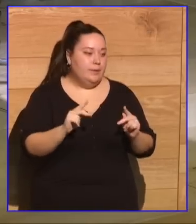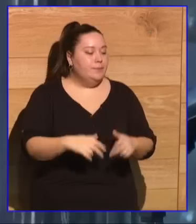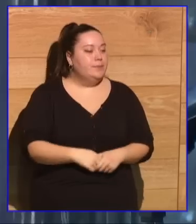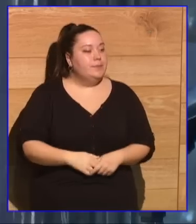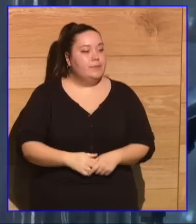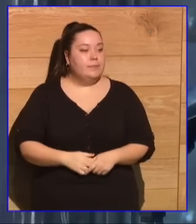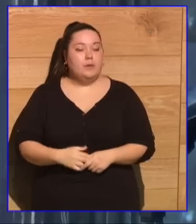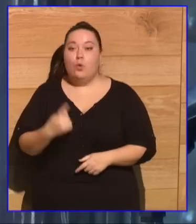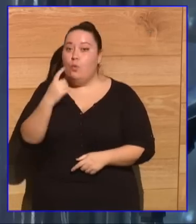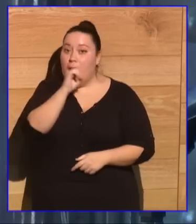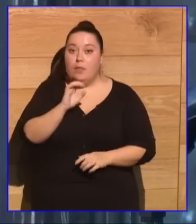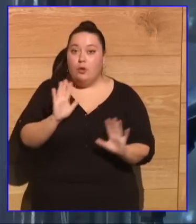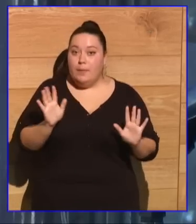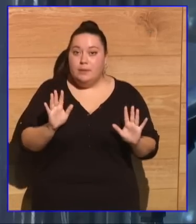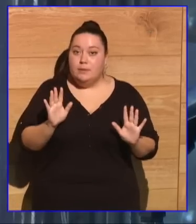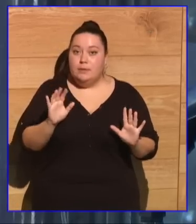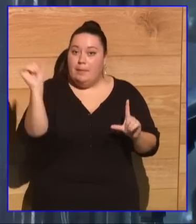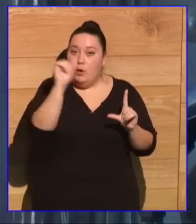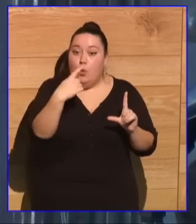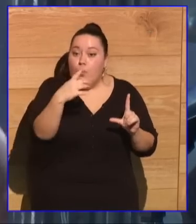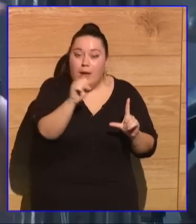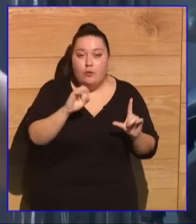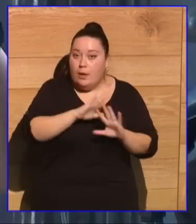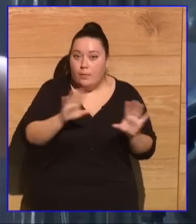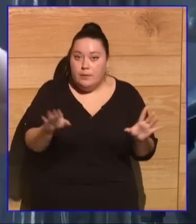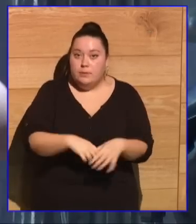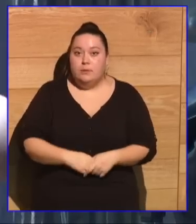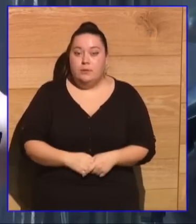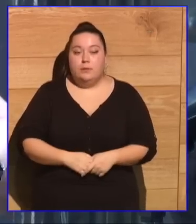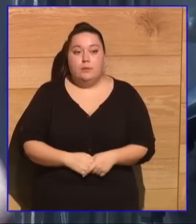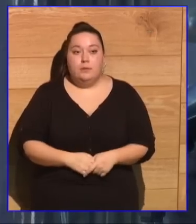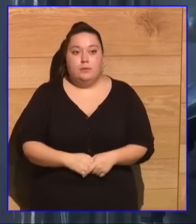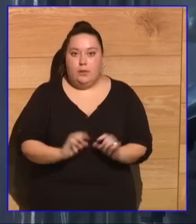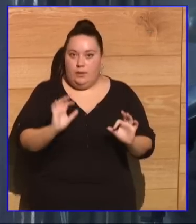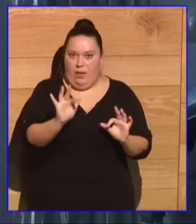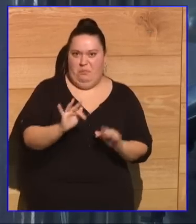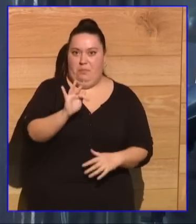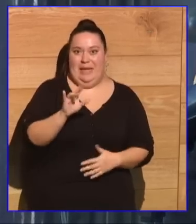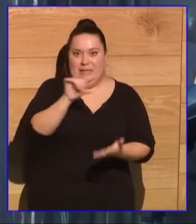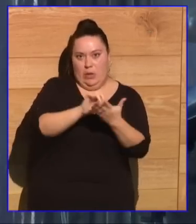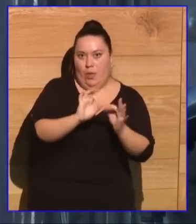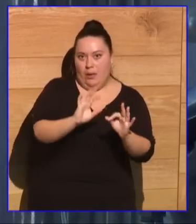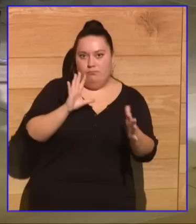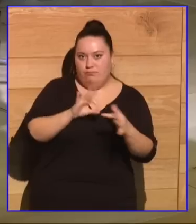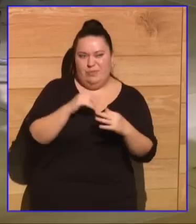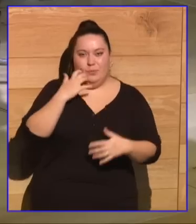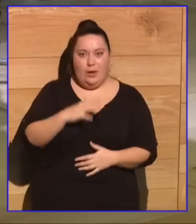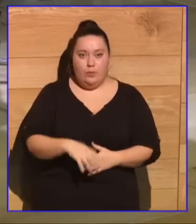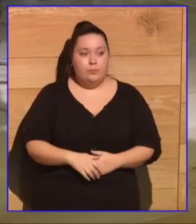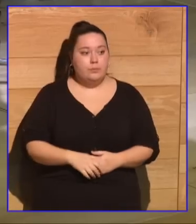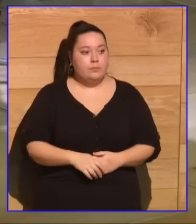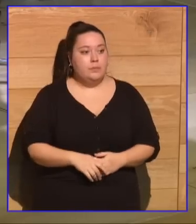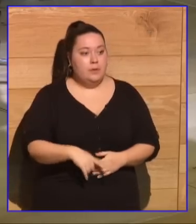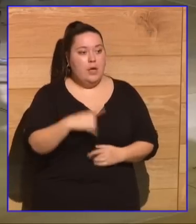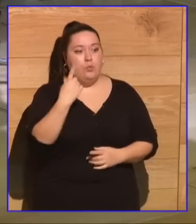Y solo hay una canción en toda la película. Es sorprendente, ¿no? Un momento y siendo en Luisiana, además. Mira, hay una cosa, déjame un